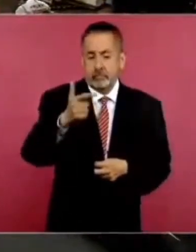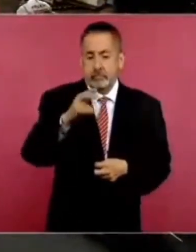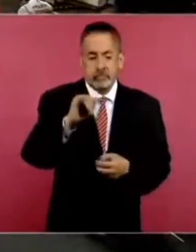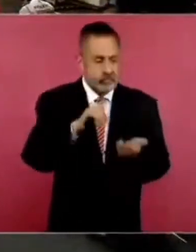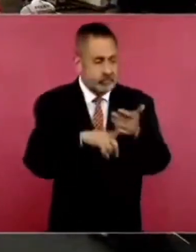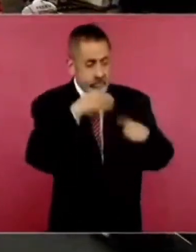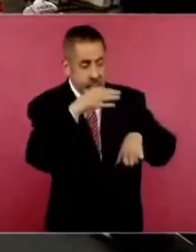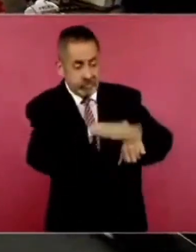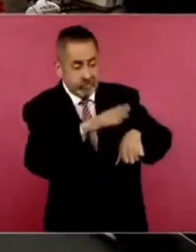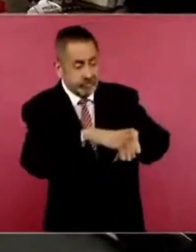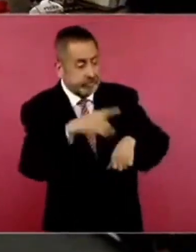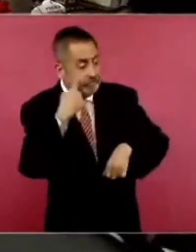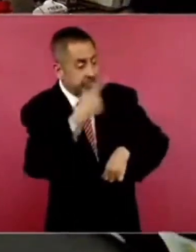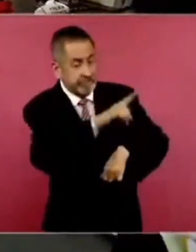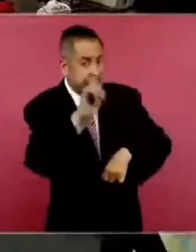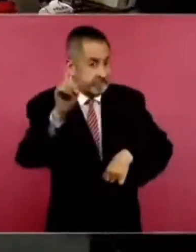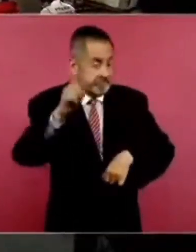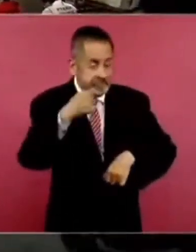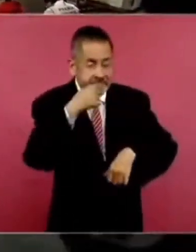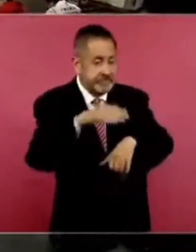otros.